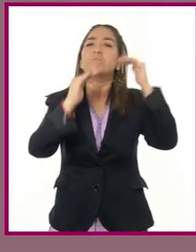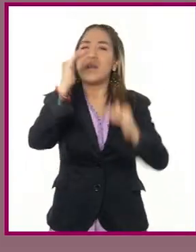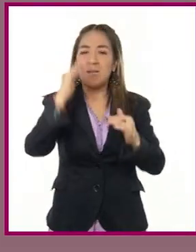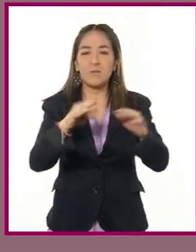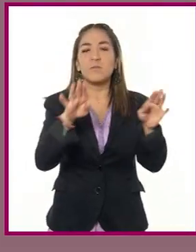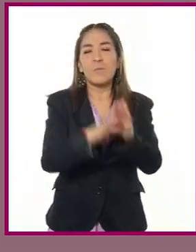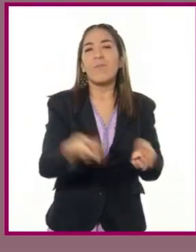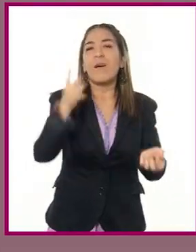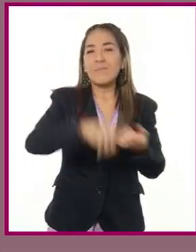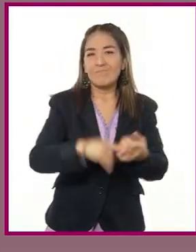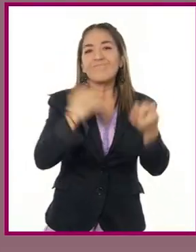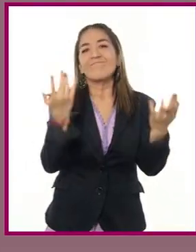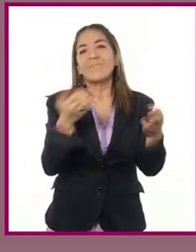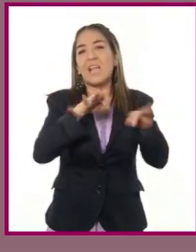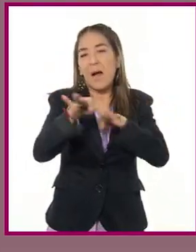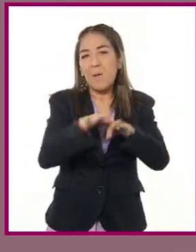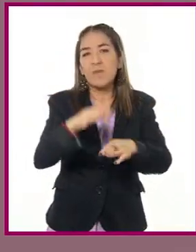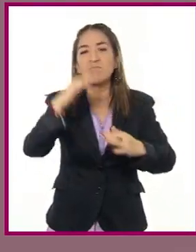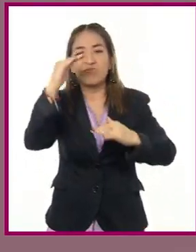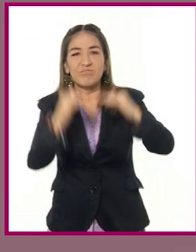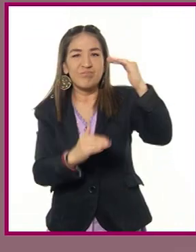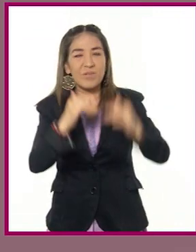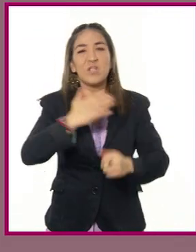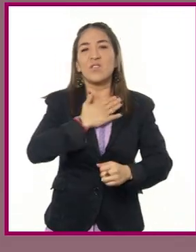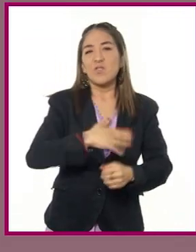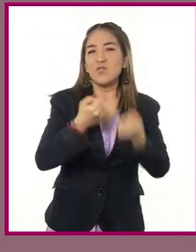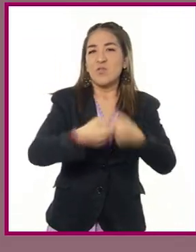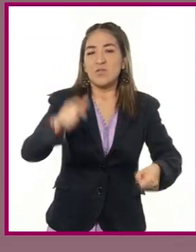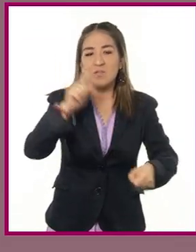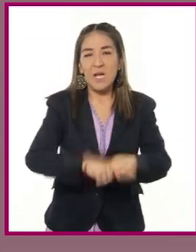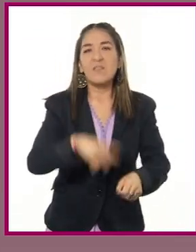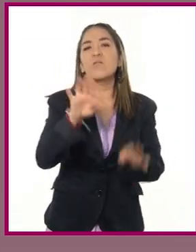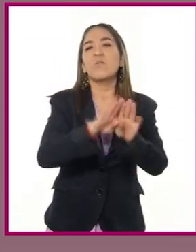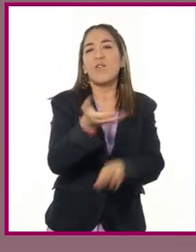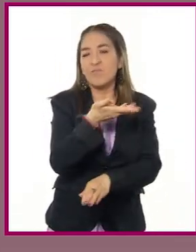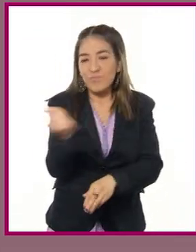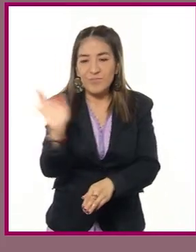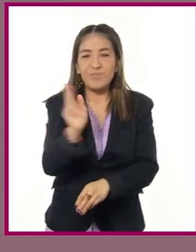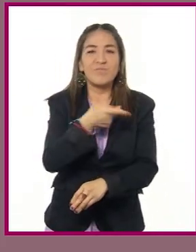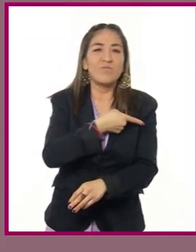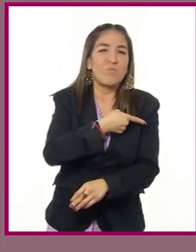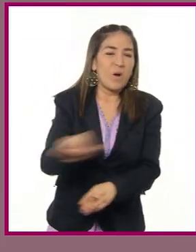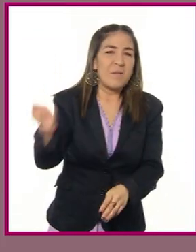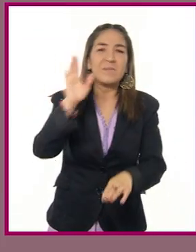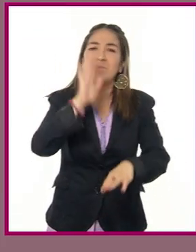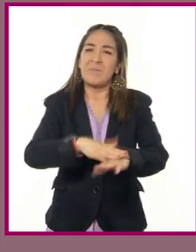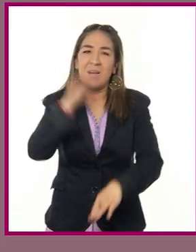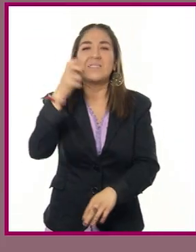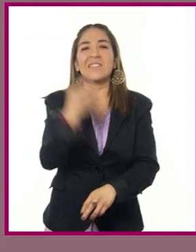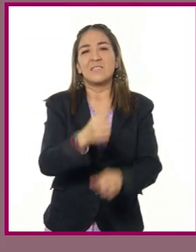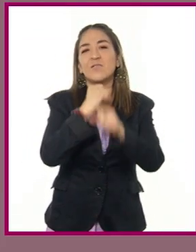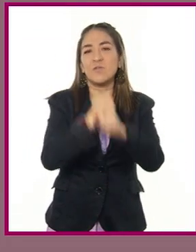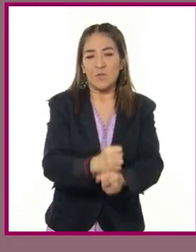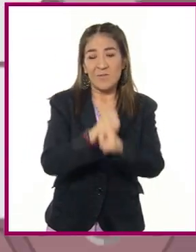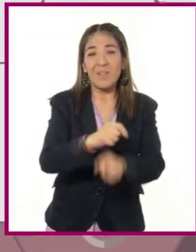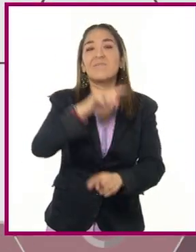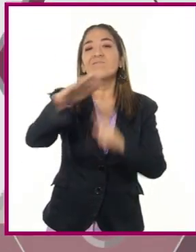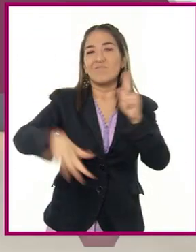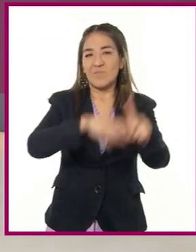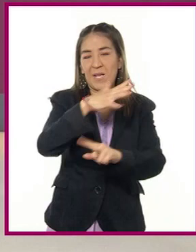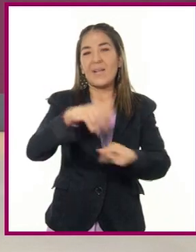interno, desigualdad social, despojo, pobreza y marginación, riesgo para los recursos